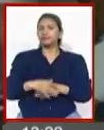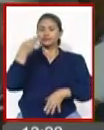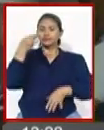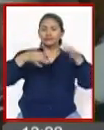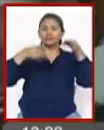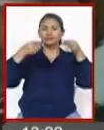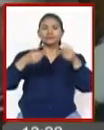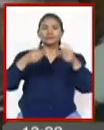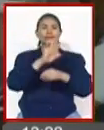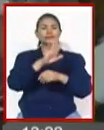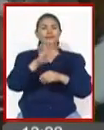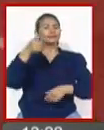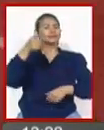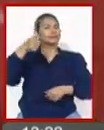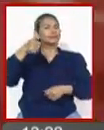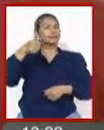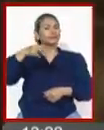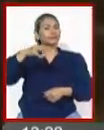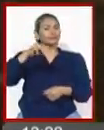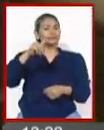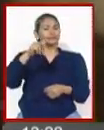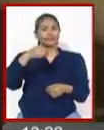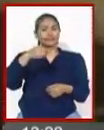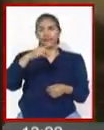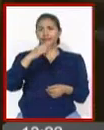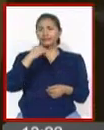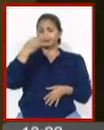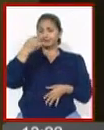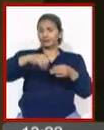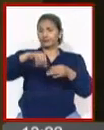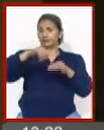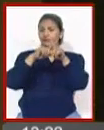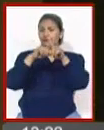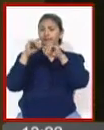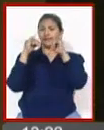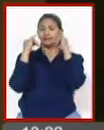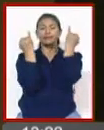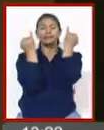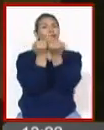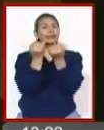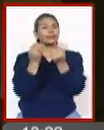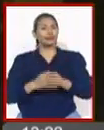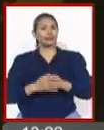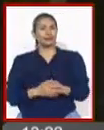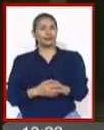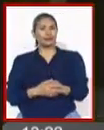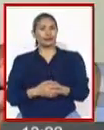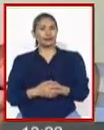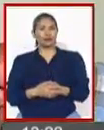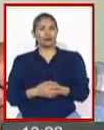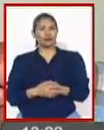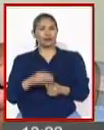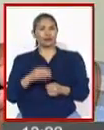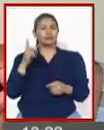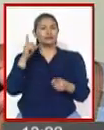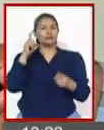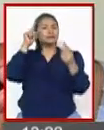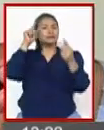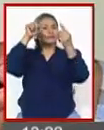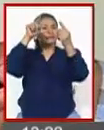jueces, a sus propios magistrados del Tribunal Supremo de Justicia y de las otras instituciones, precisamente tiene por